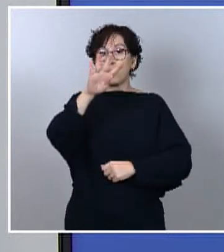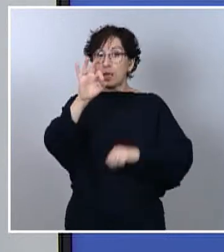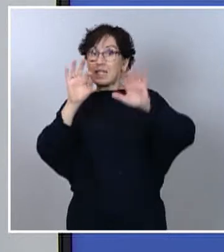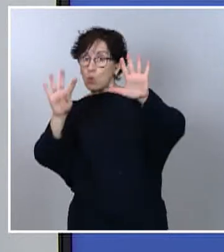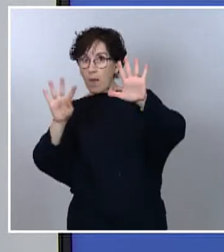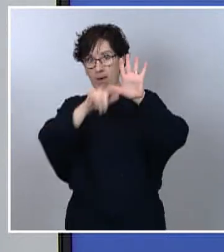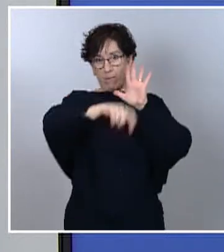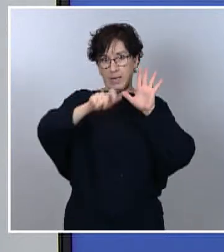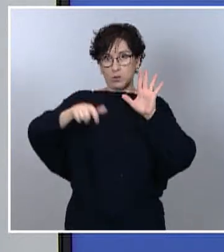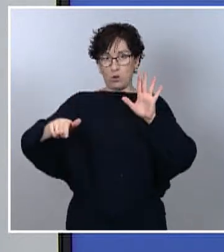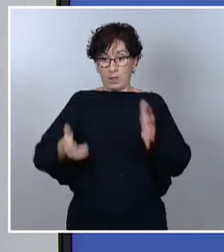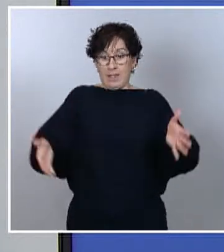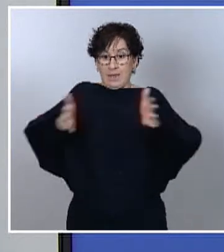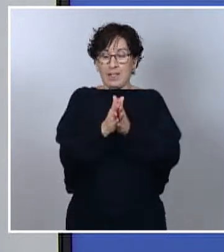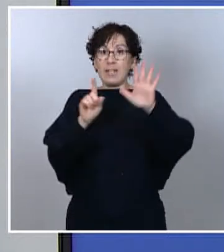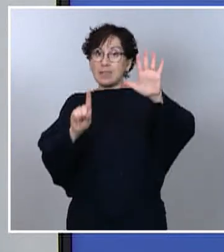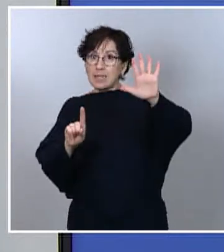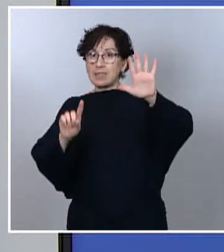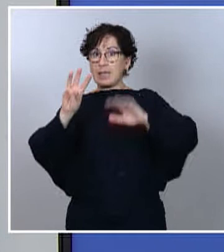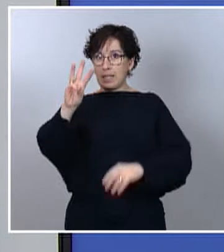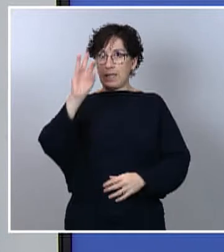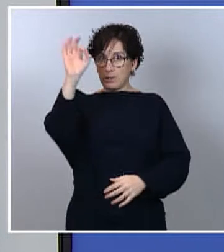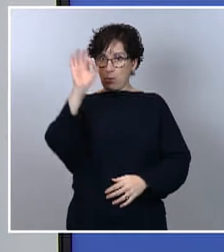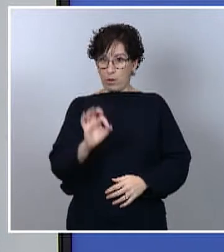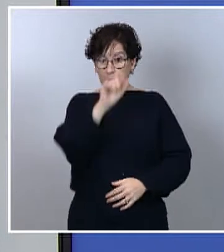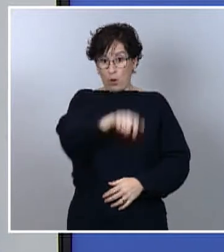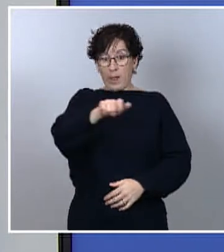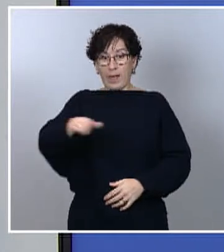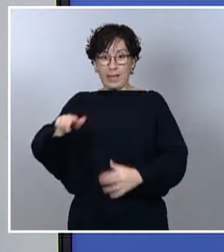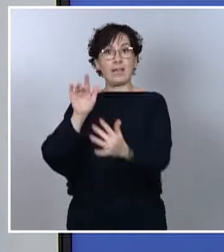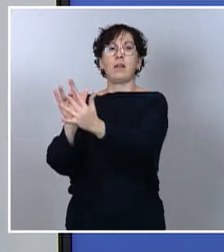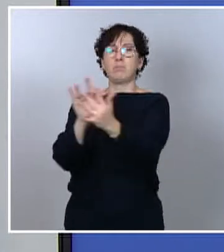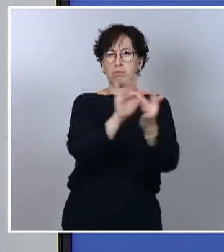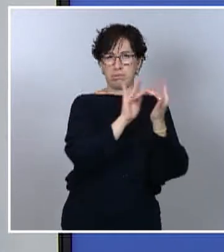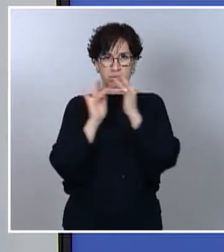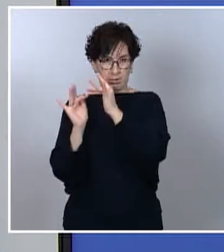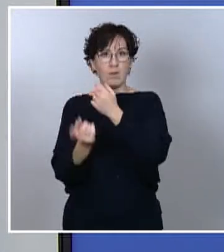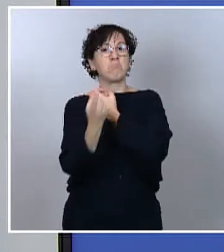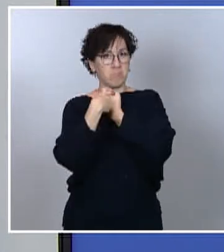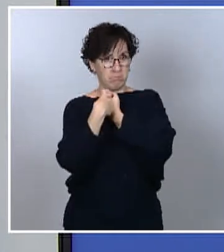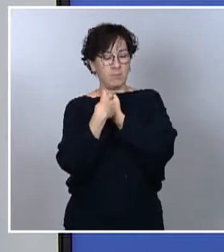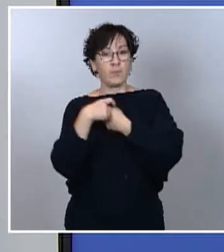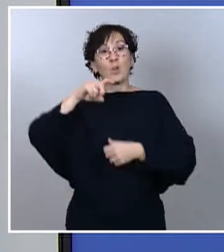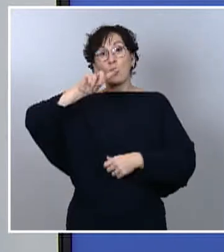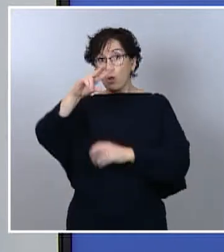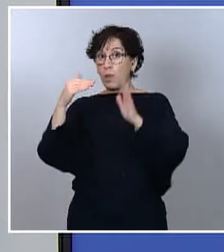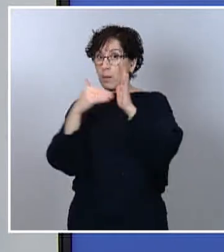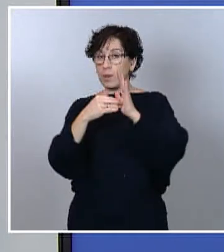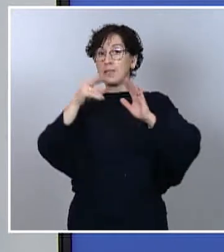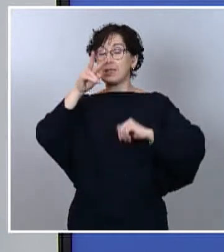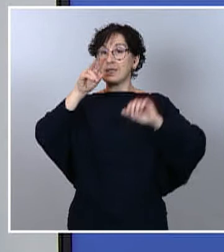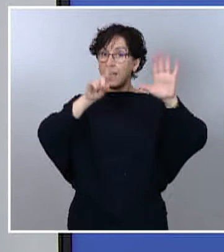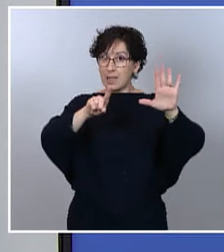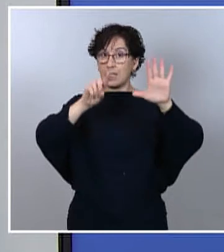supone el 63% de quienes fueron contactados. Además, 12.688 personas